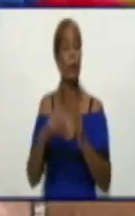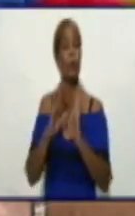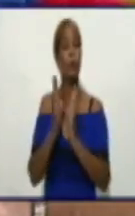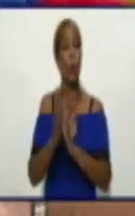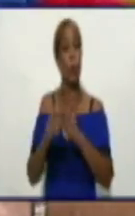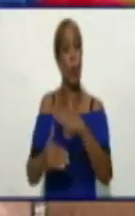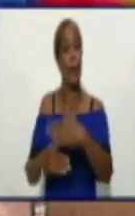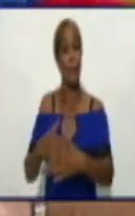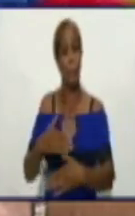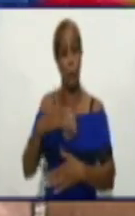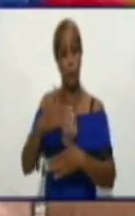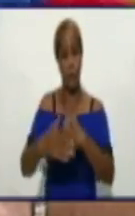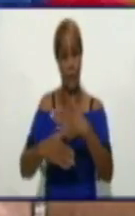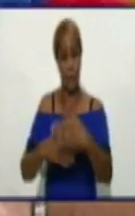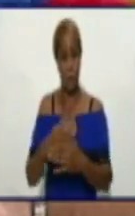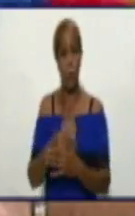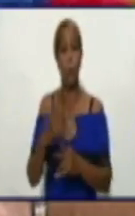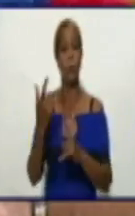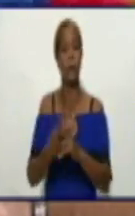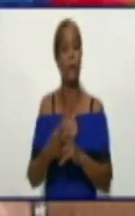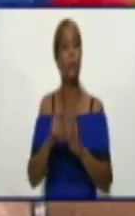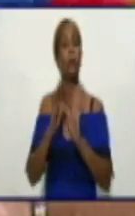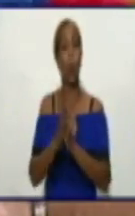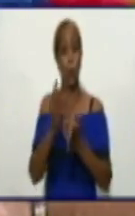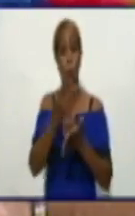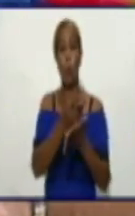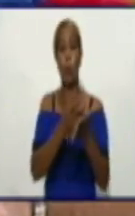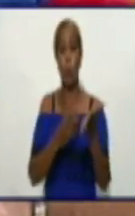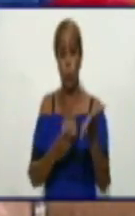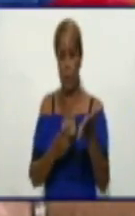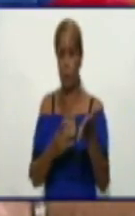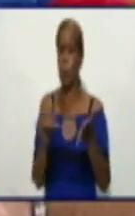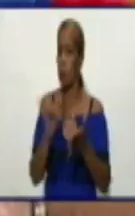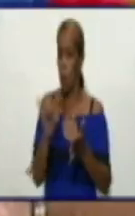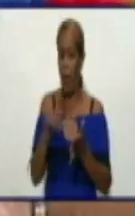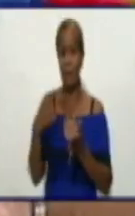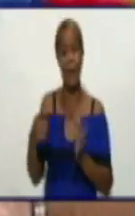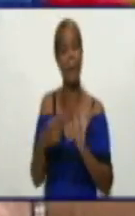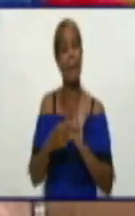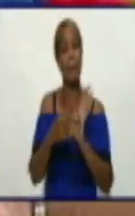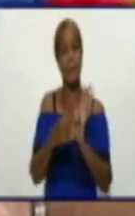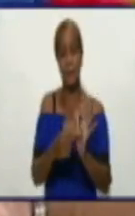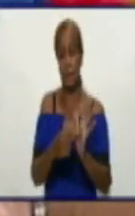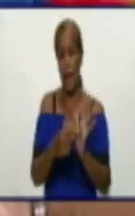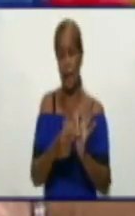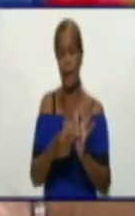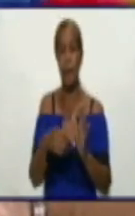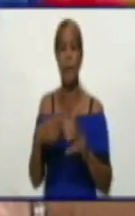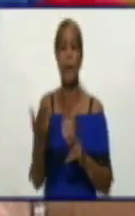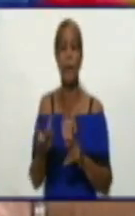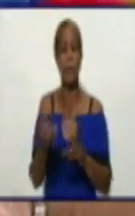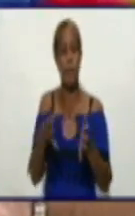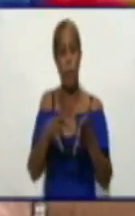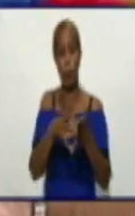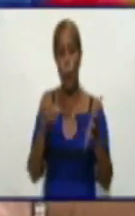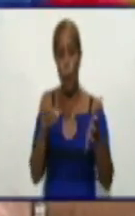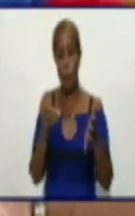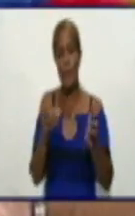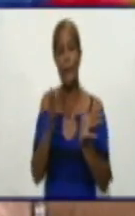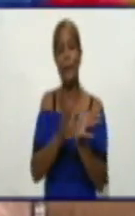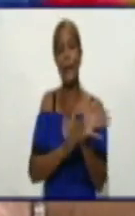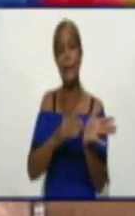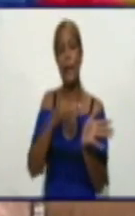hacer la revisión técnica y los documentos que tiene que presentar son similares a la etapa anterior. Es decir, fotocopia de carnet de identidad,